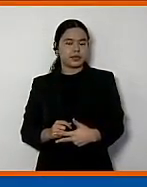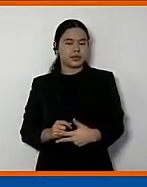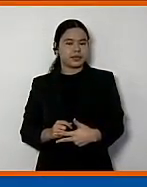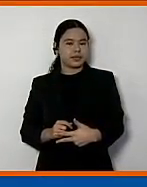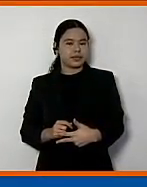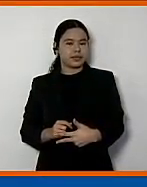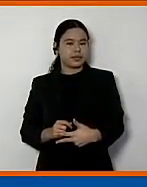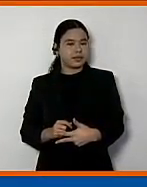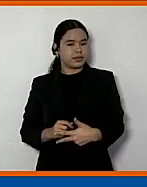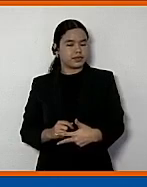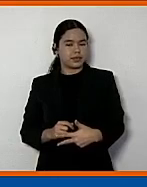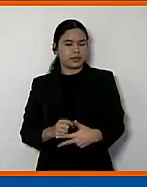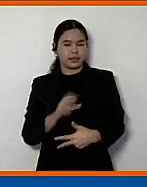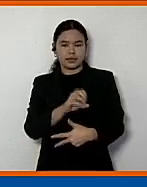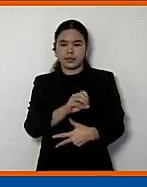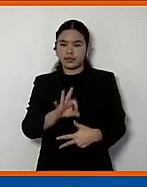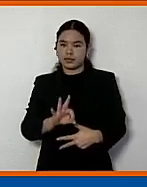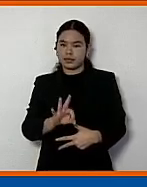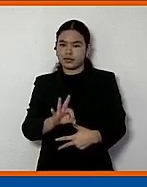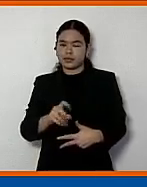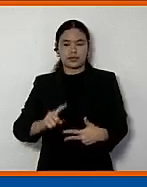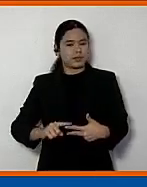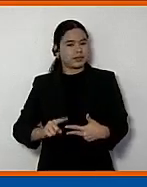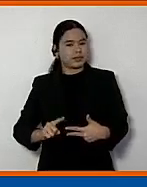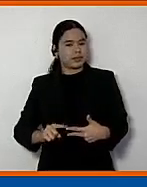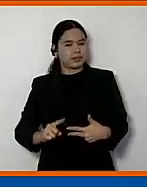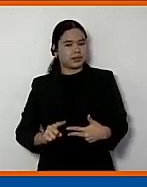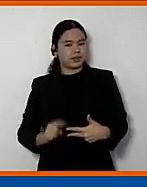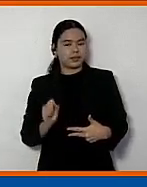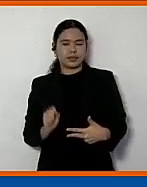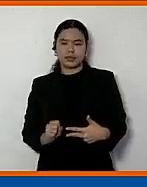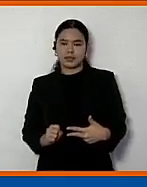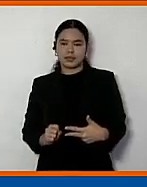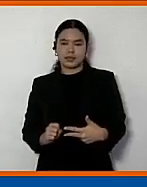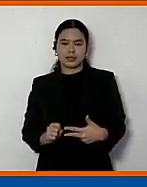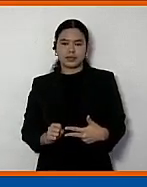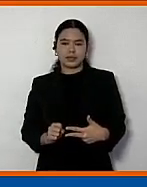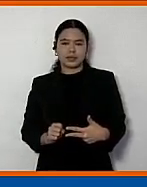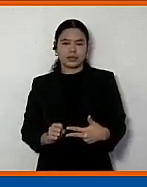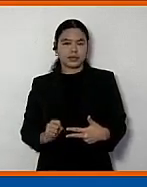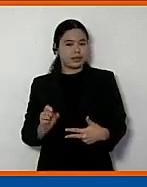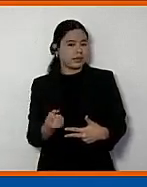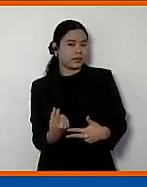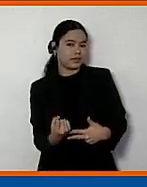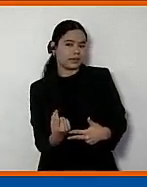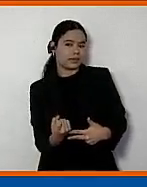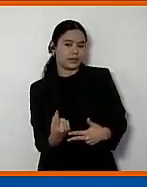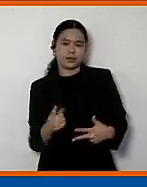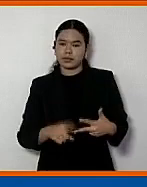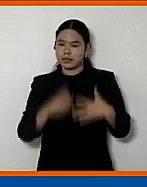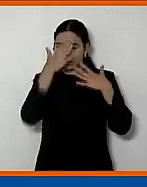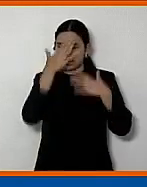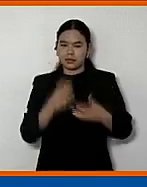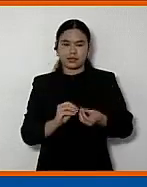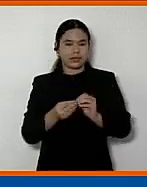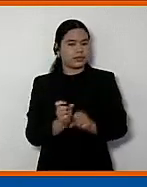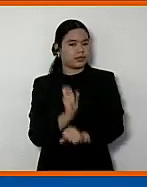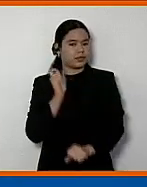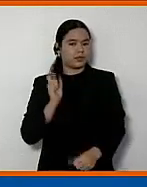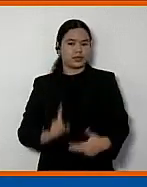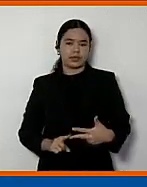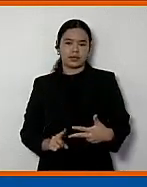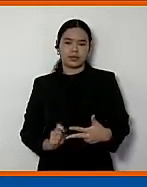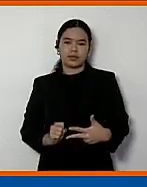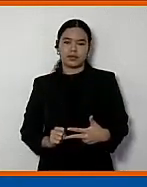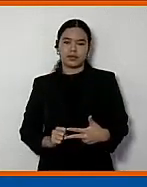este es el 09 segundo número afortunado el 11 tercer y decisivo número ganador